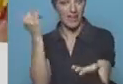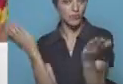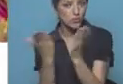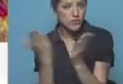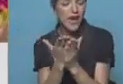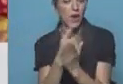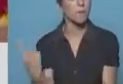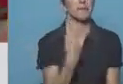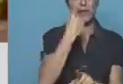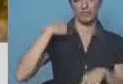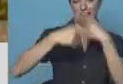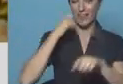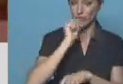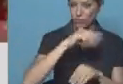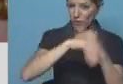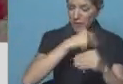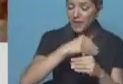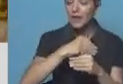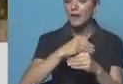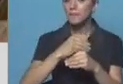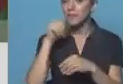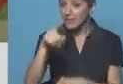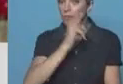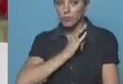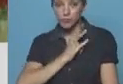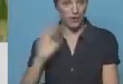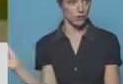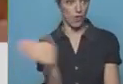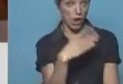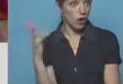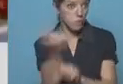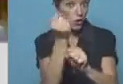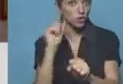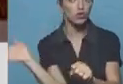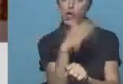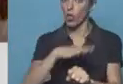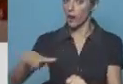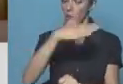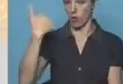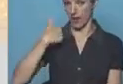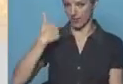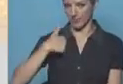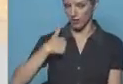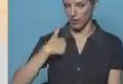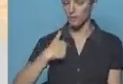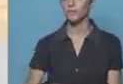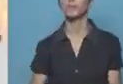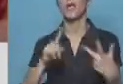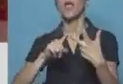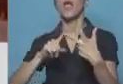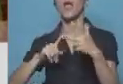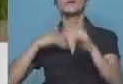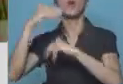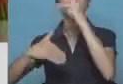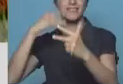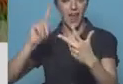en tantas nuevas universidades que hemos creado, es un logro de todos los argentinos. El programa Progresar, que ayuda